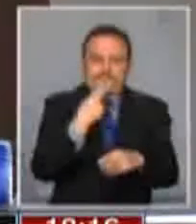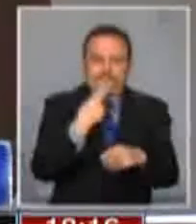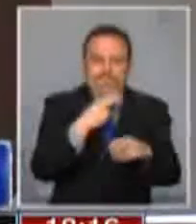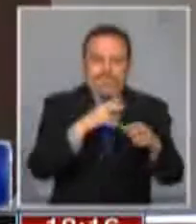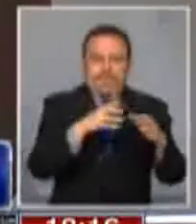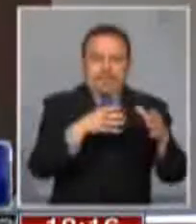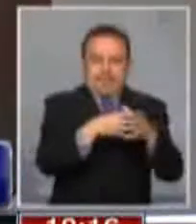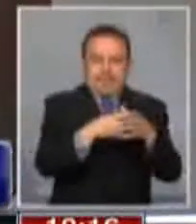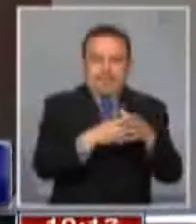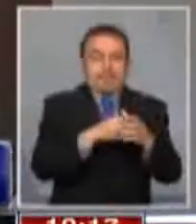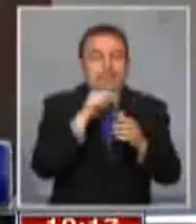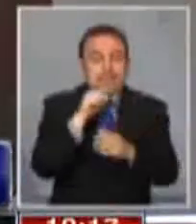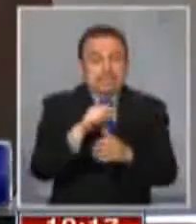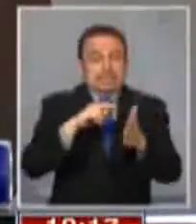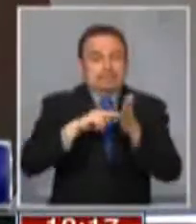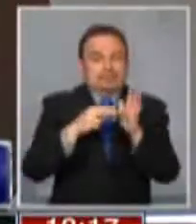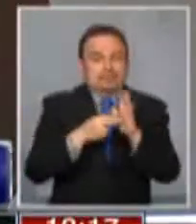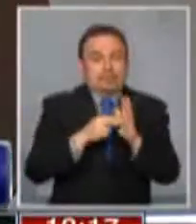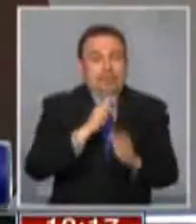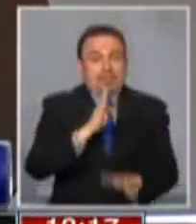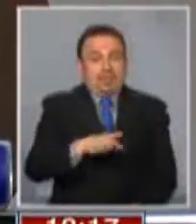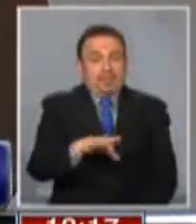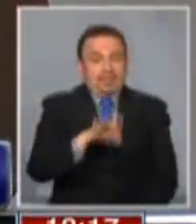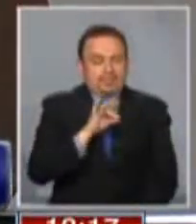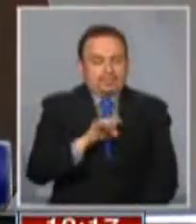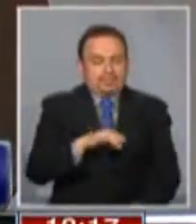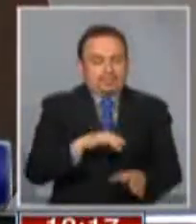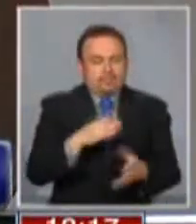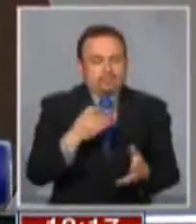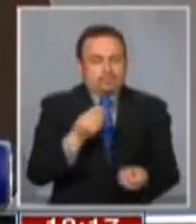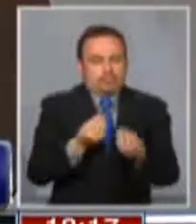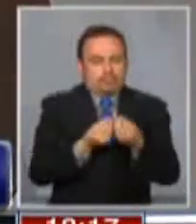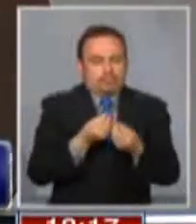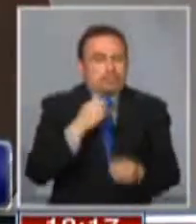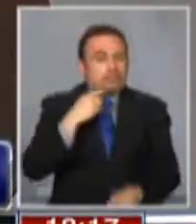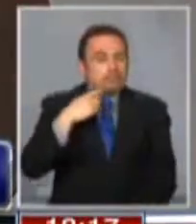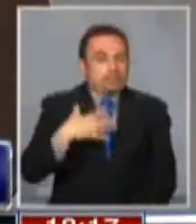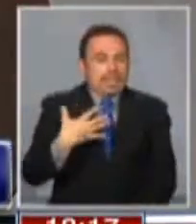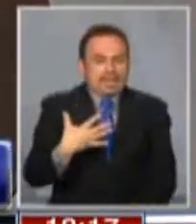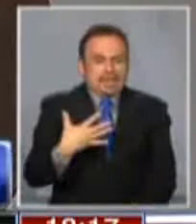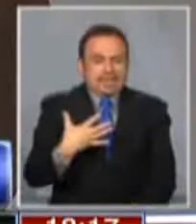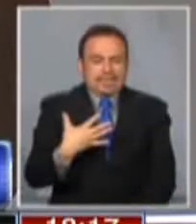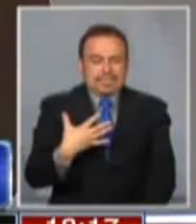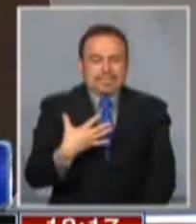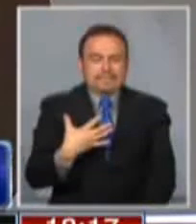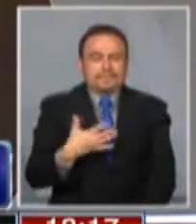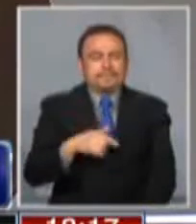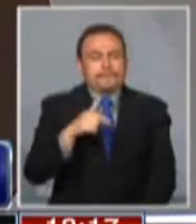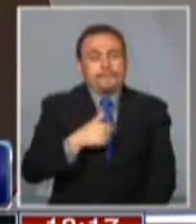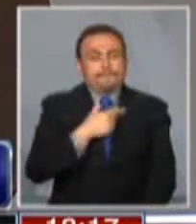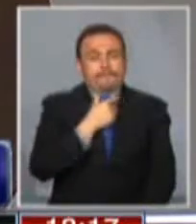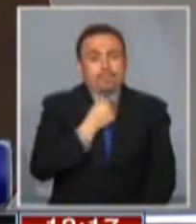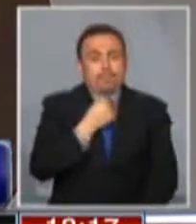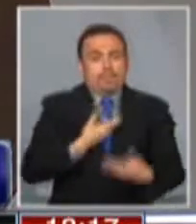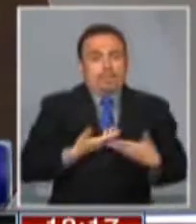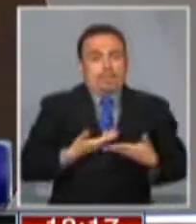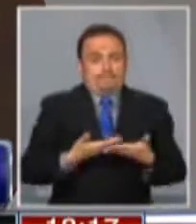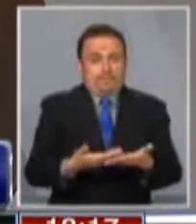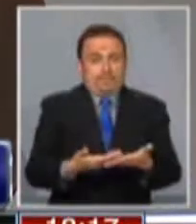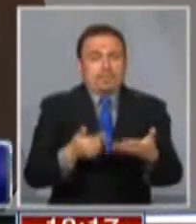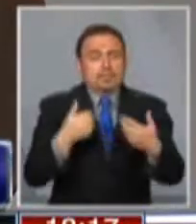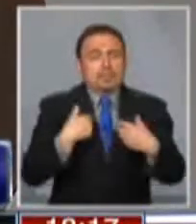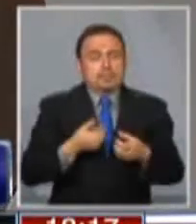un problema al momento de tener que tomar decisiones tan importantes. Y nos gustaría que nos invitaran y nos